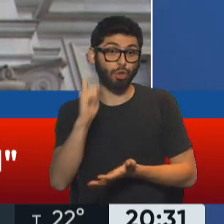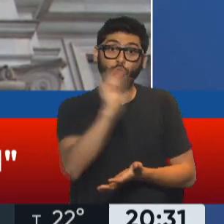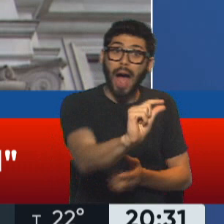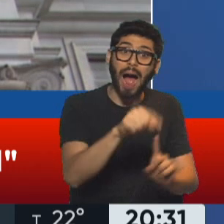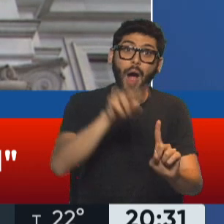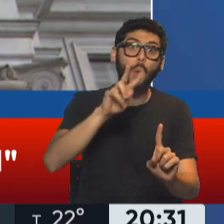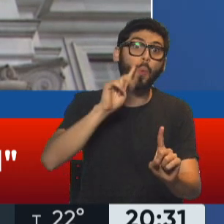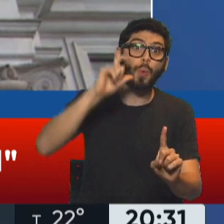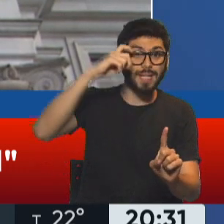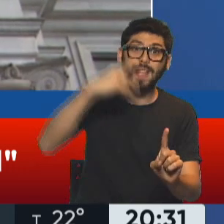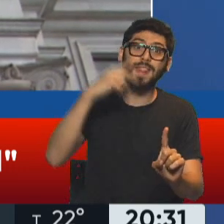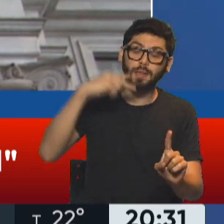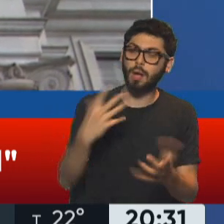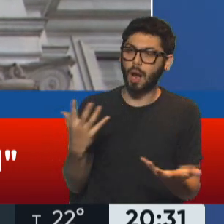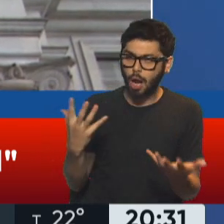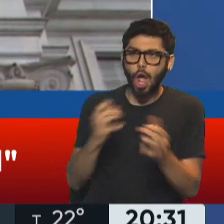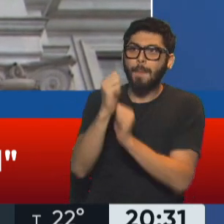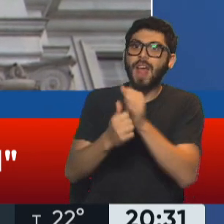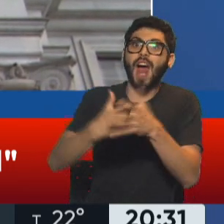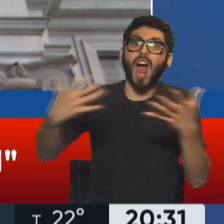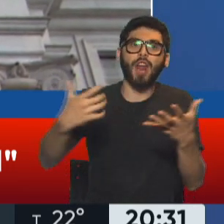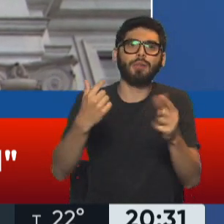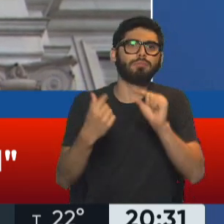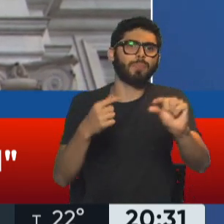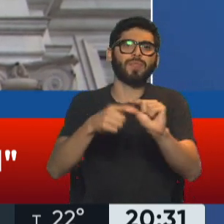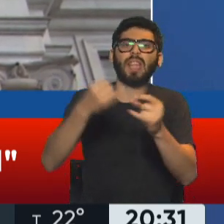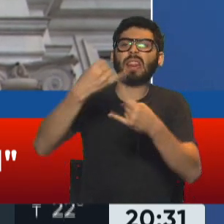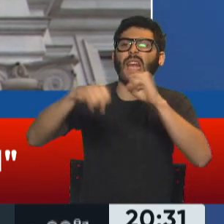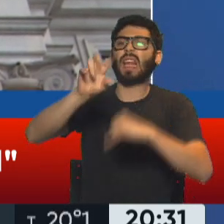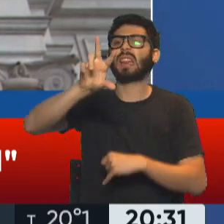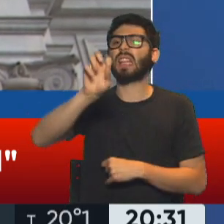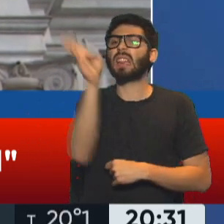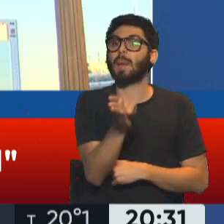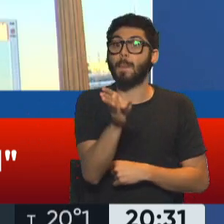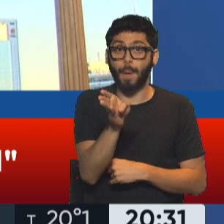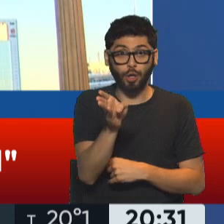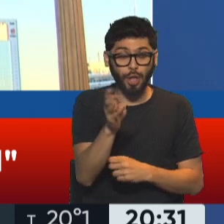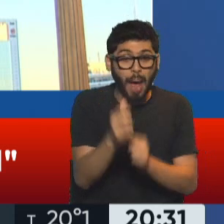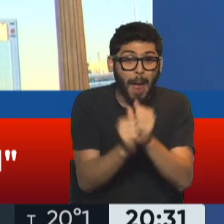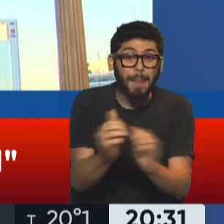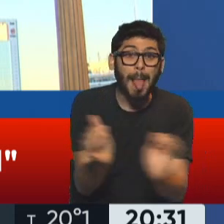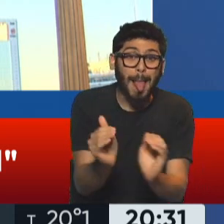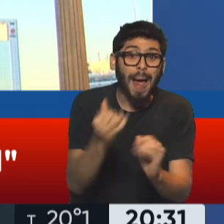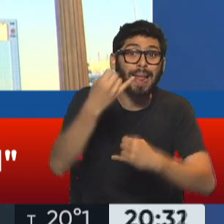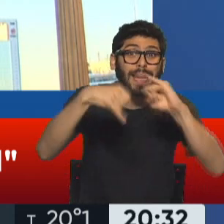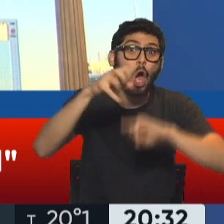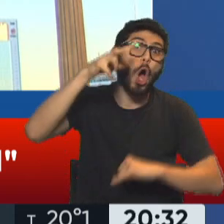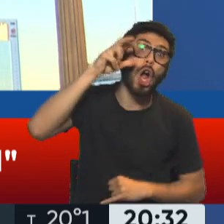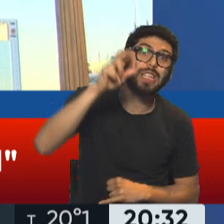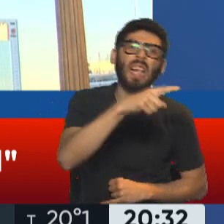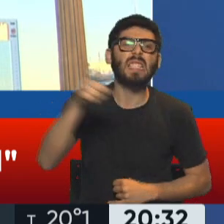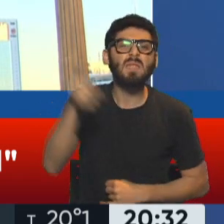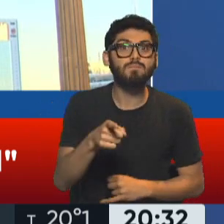las grandes empresas tenían una tasa de interés del 30%. Para las pymes, el 80 o el